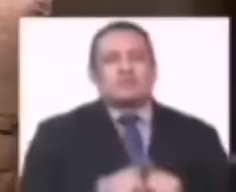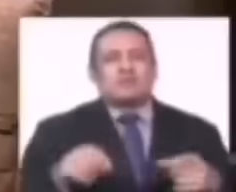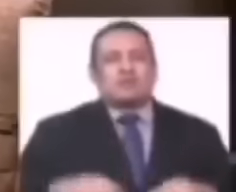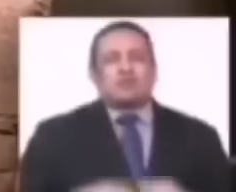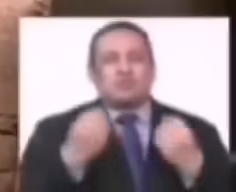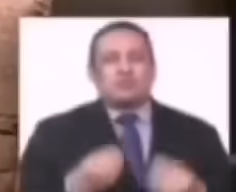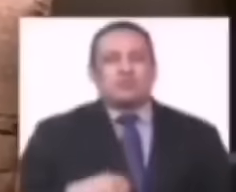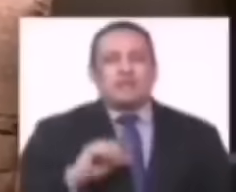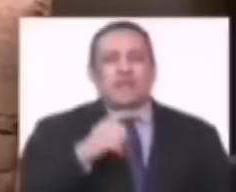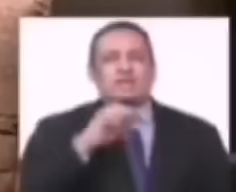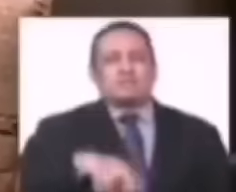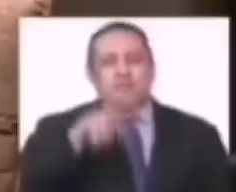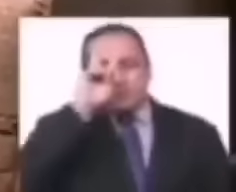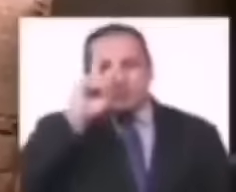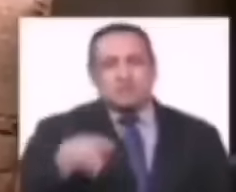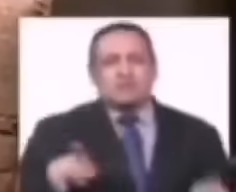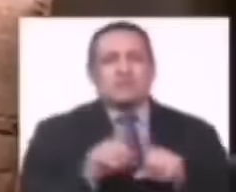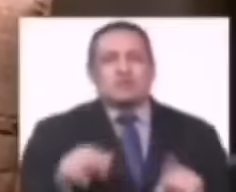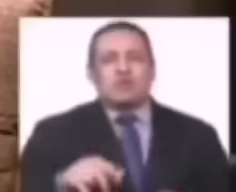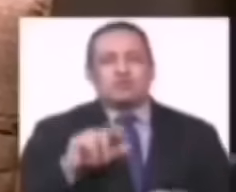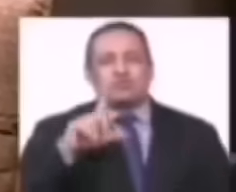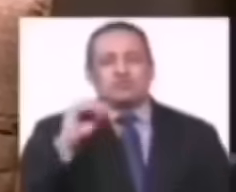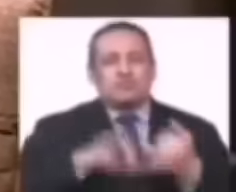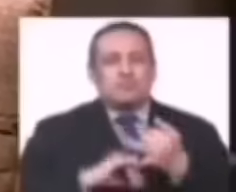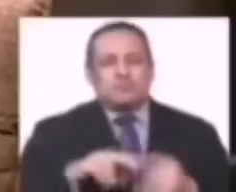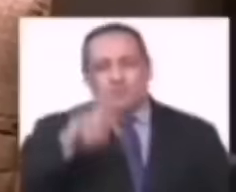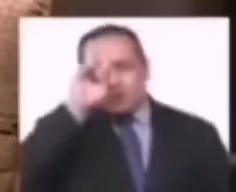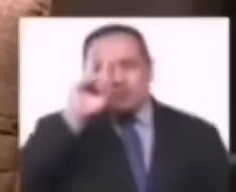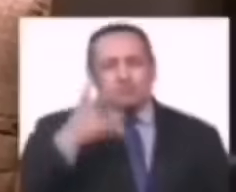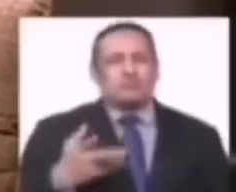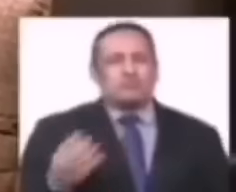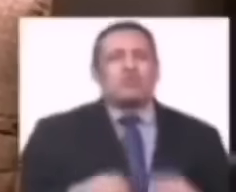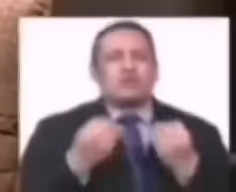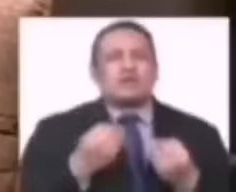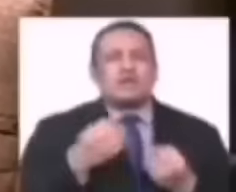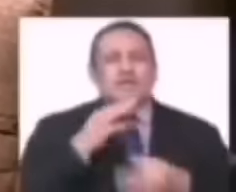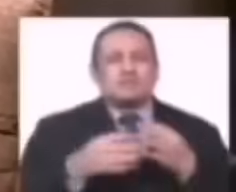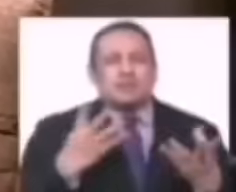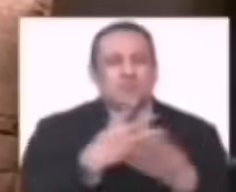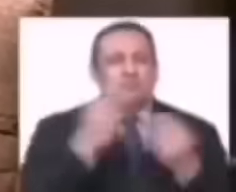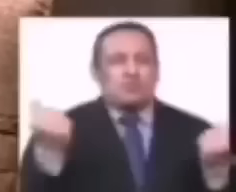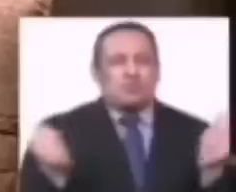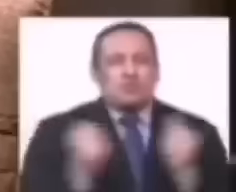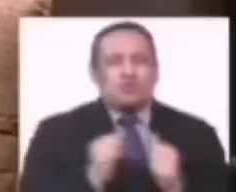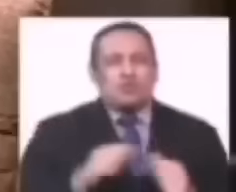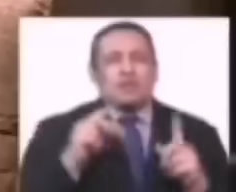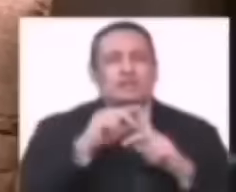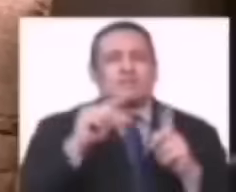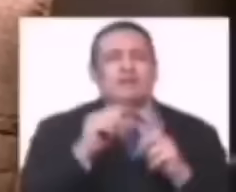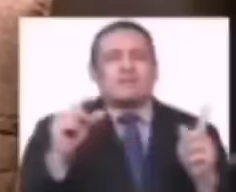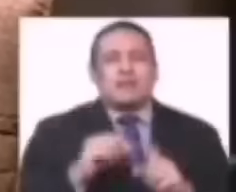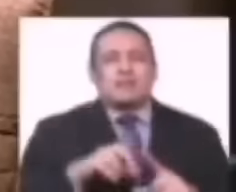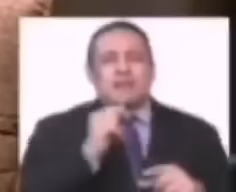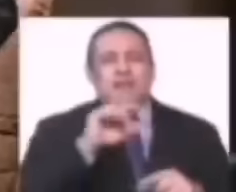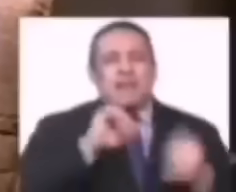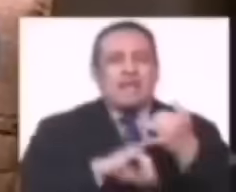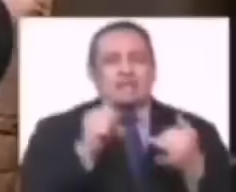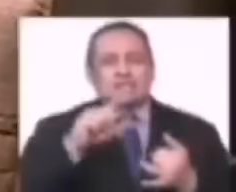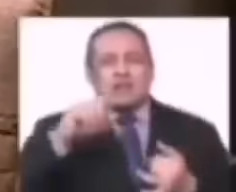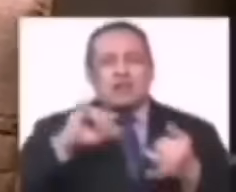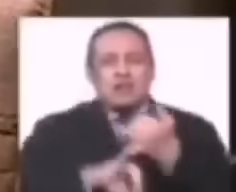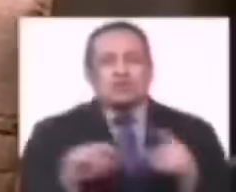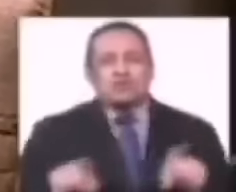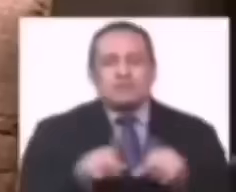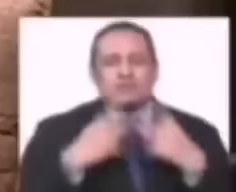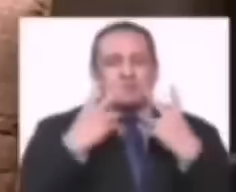las peruanas, sí, y los peruanos. ¿Por qué vamos a invisibilizar la existencia de las mujeres que hemos sido